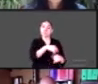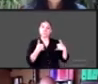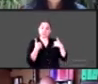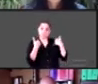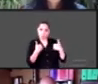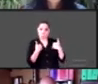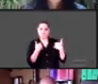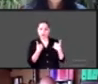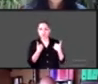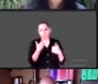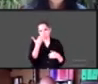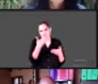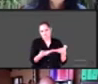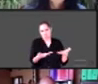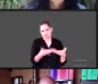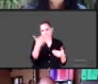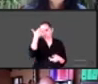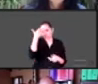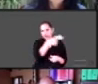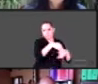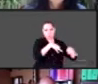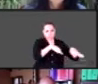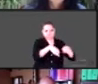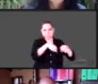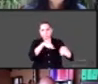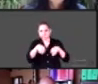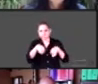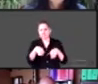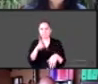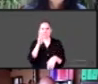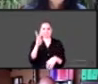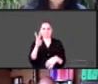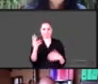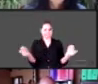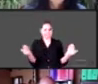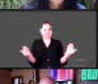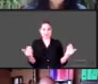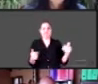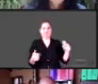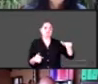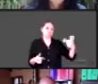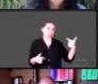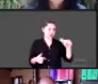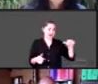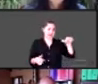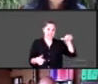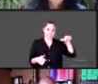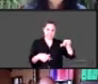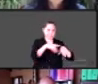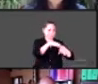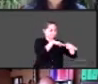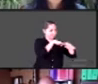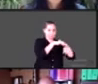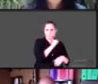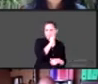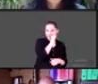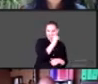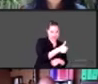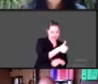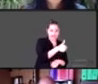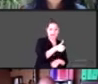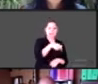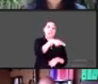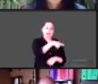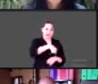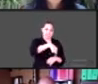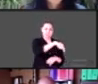pues vemos que hay un comparativo entre los menores de 12 a 17 que no trabajan, con un reporte agregado del